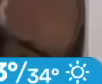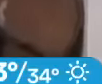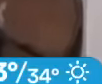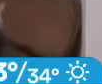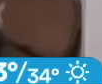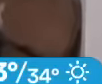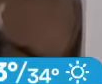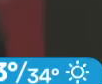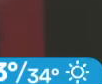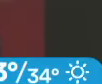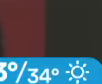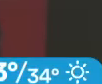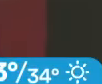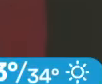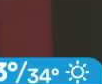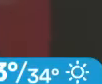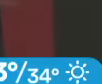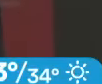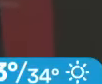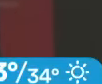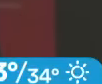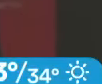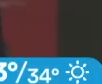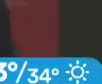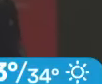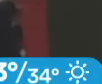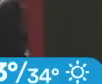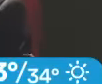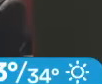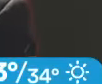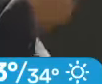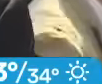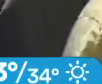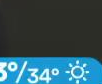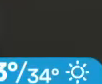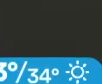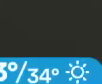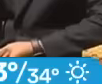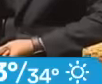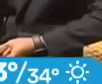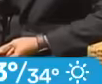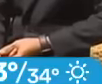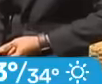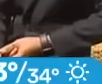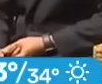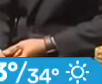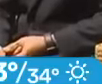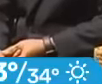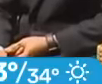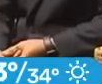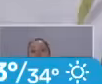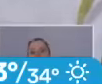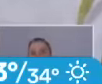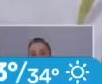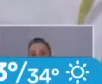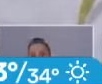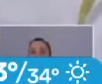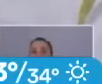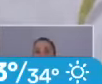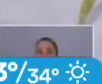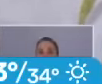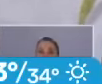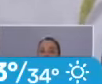y quizás también enfrentar una situación tan compleja para el país, para usted también fue un desafío y un